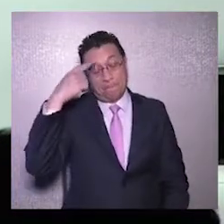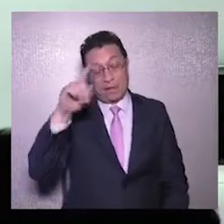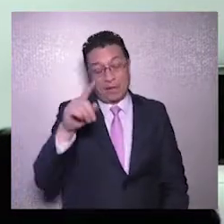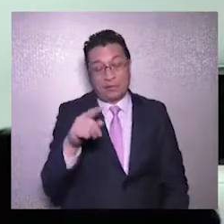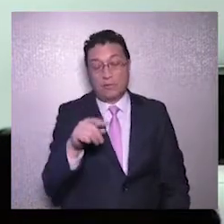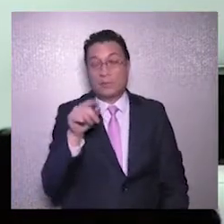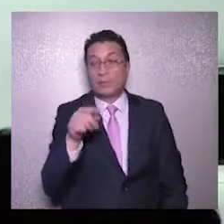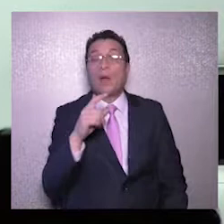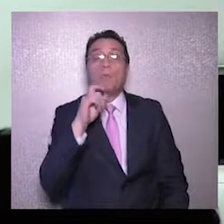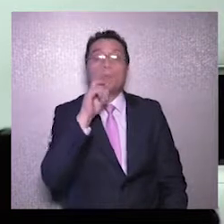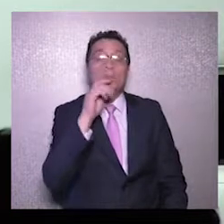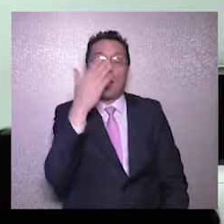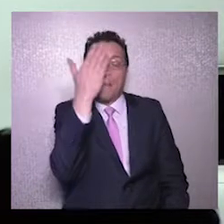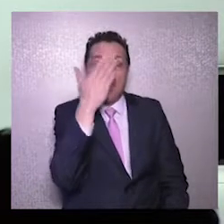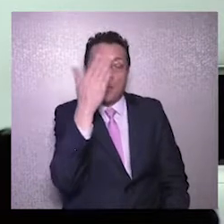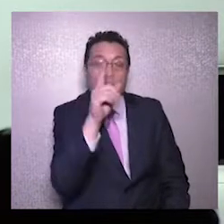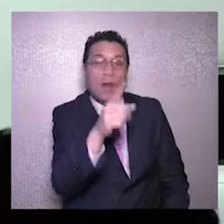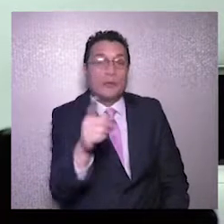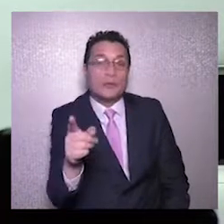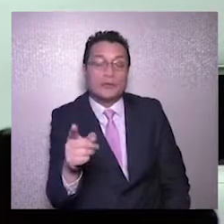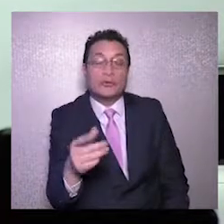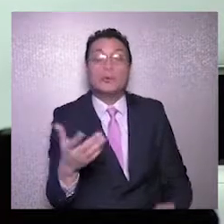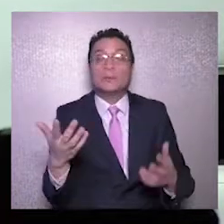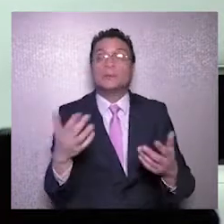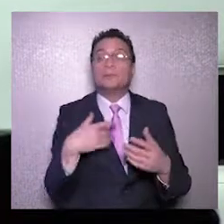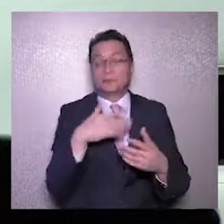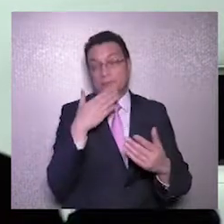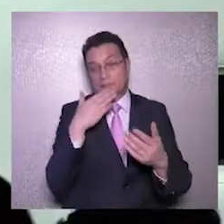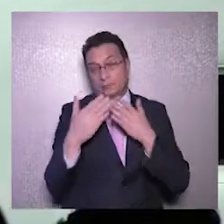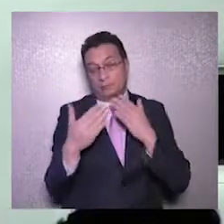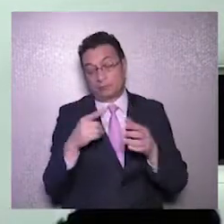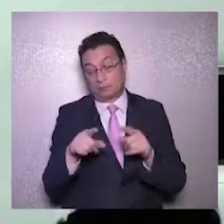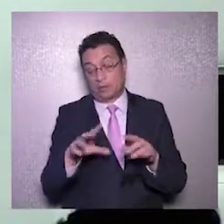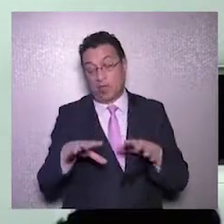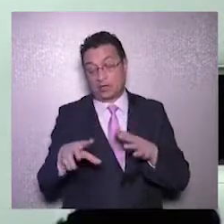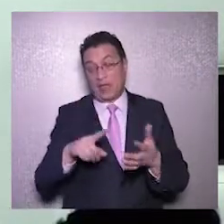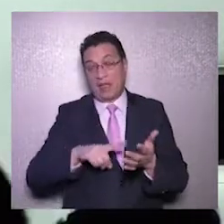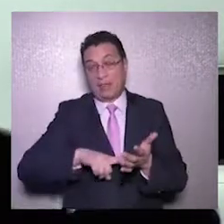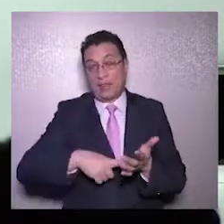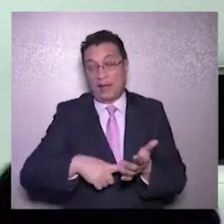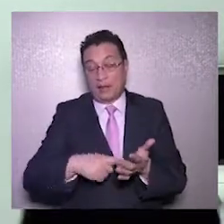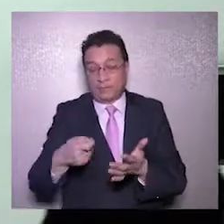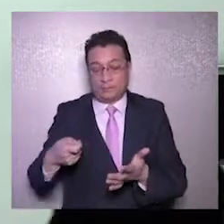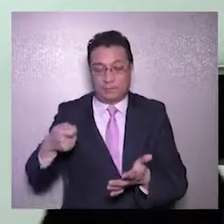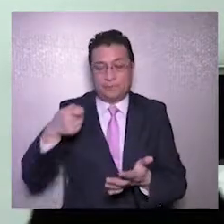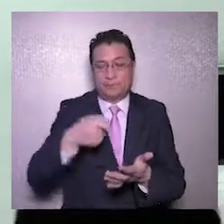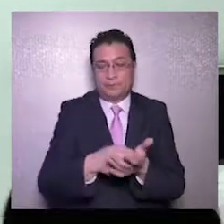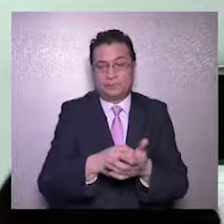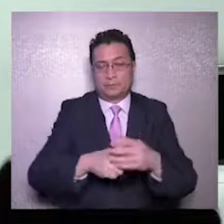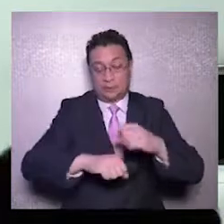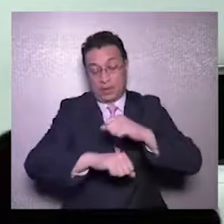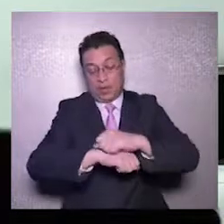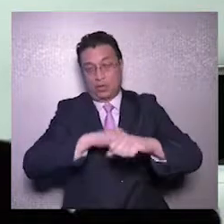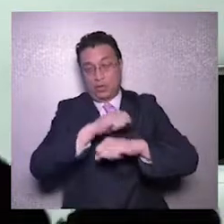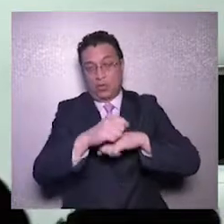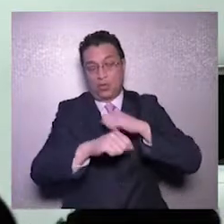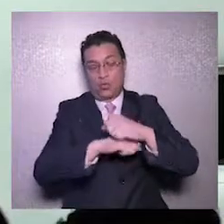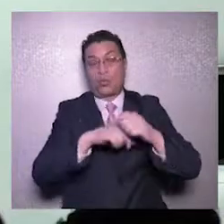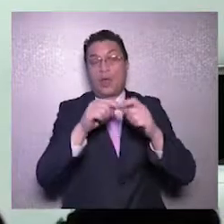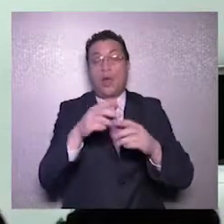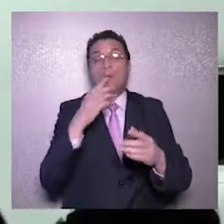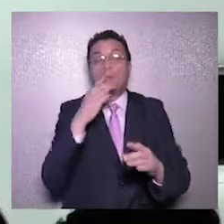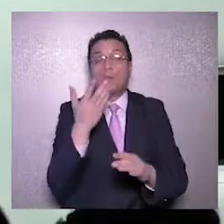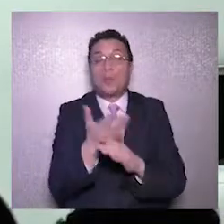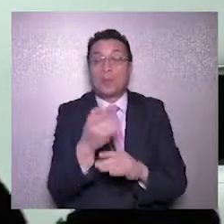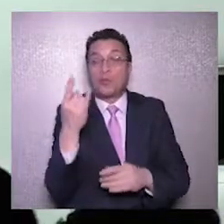qué es lo que le preocupa a la gente? Si uno empieza a hablar aquí técnicamente sobre el financiamiento, la estructura, la propuesta de la Universidad